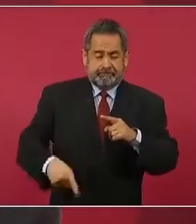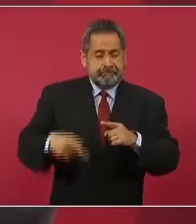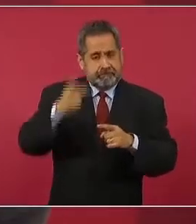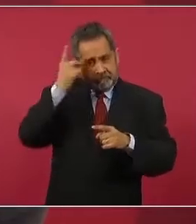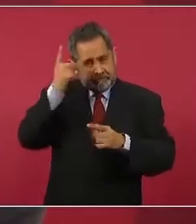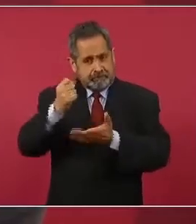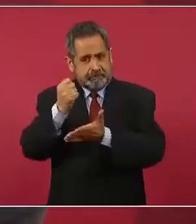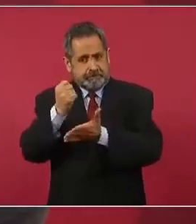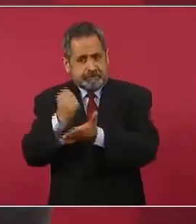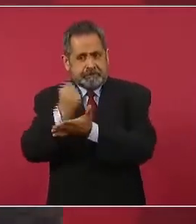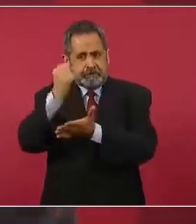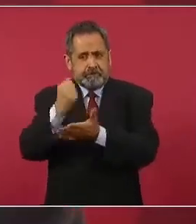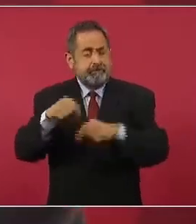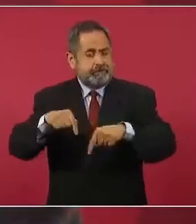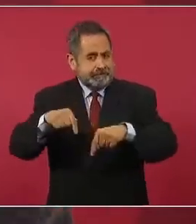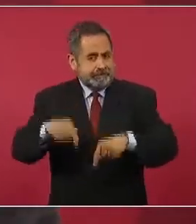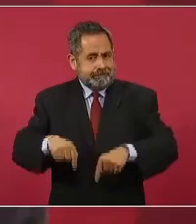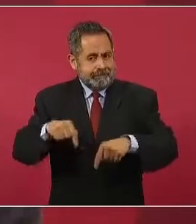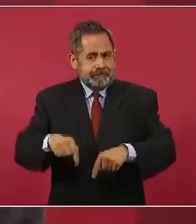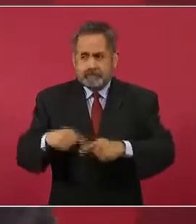Tenemos ya